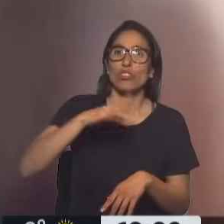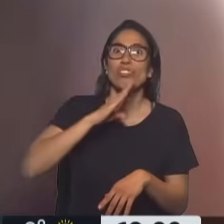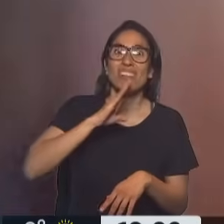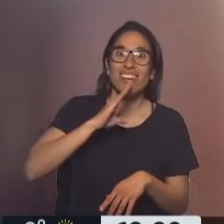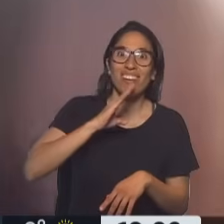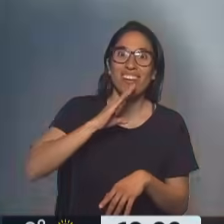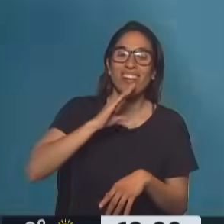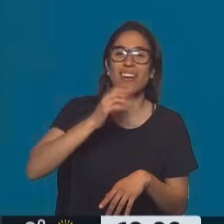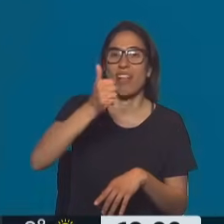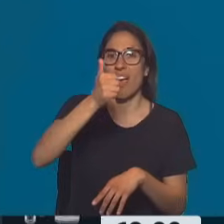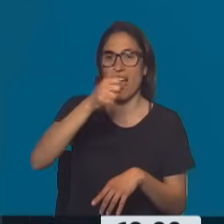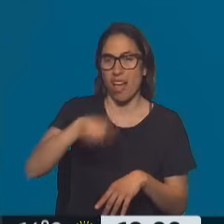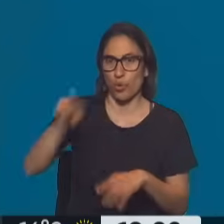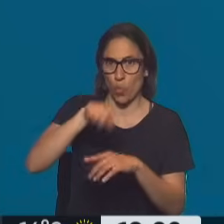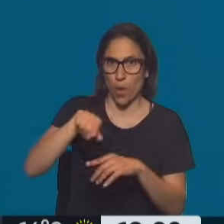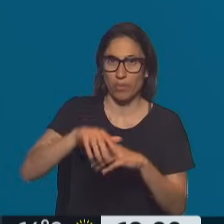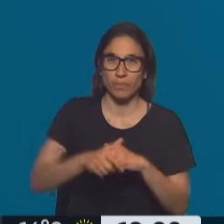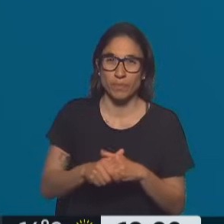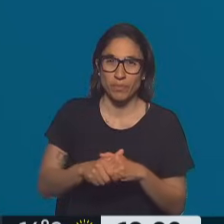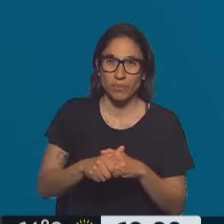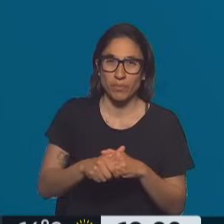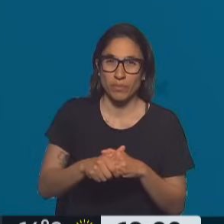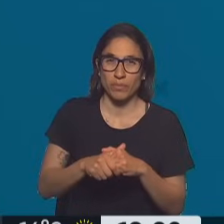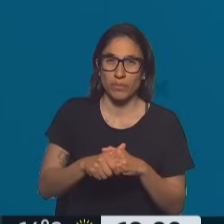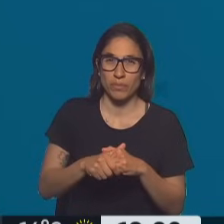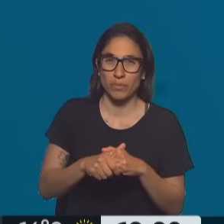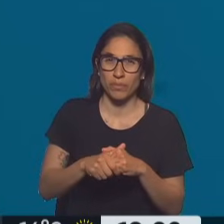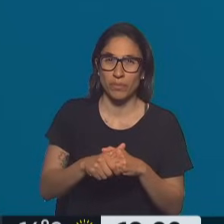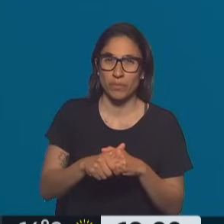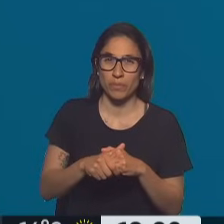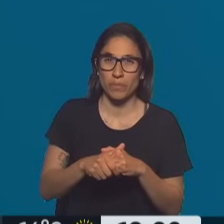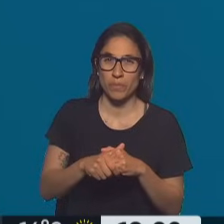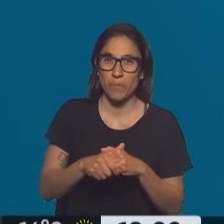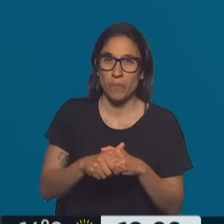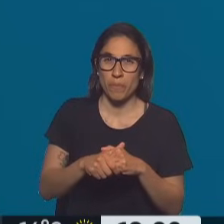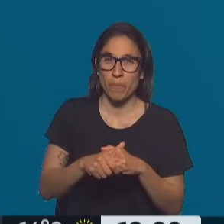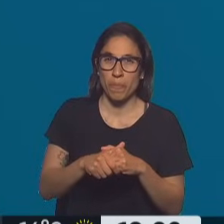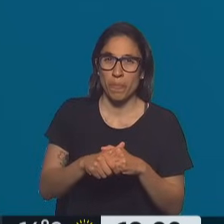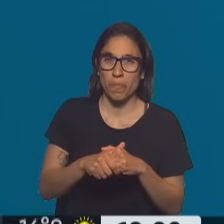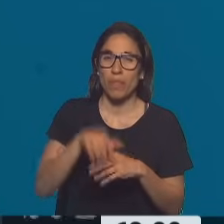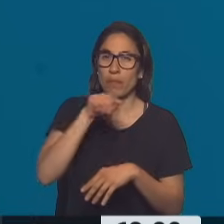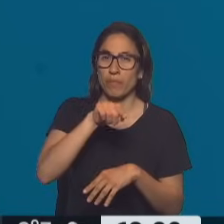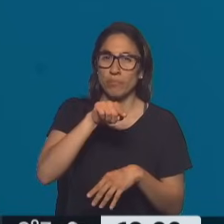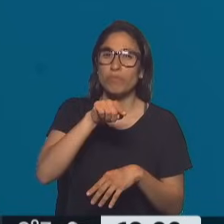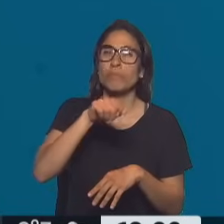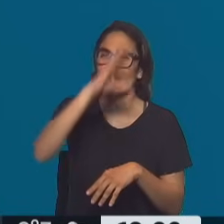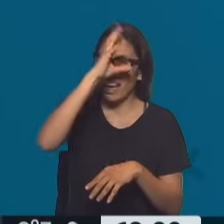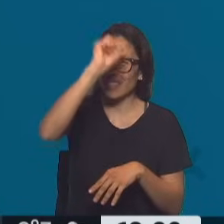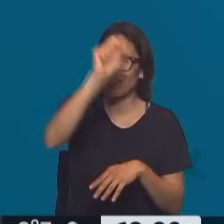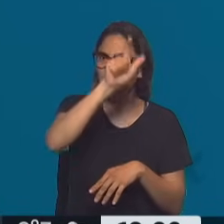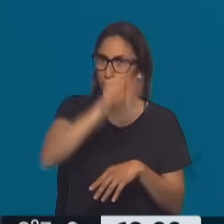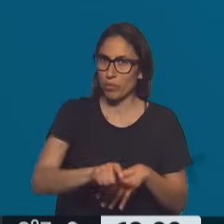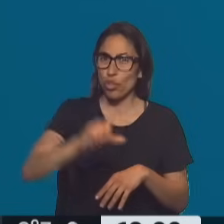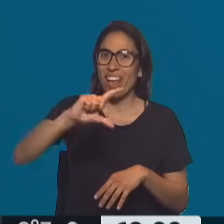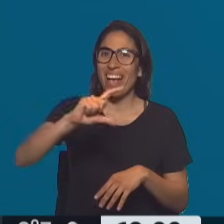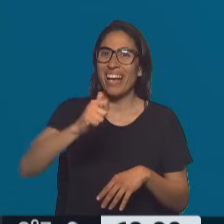canciller Santiago cafiero de esta manera hace minutos nada más se refería a este avión que ya está volando hacia Buenos Aires ahí explica cafiero